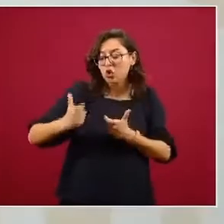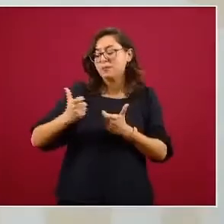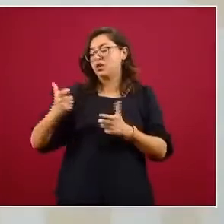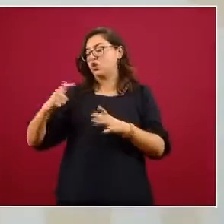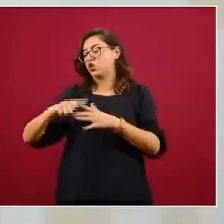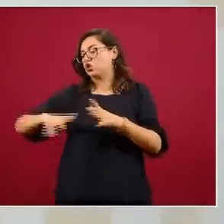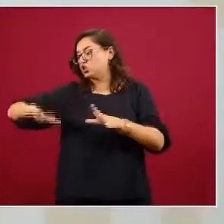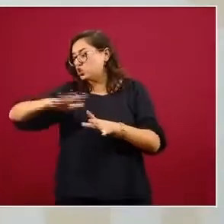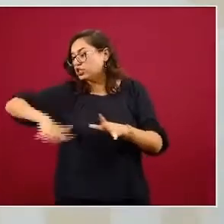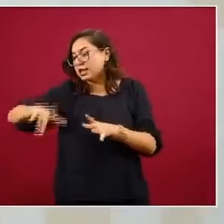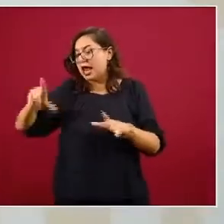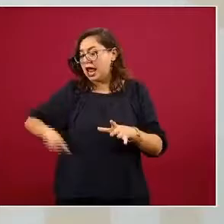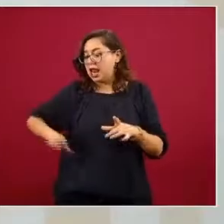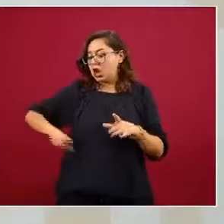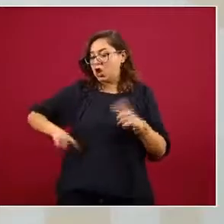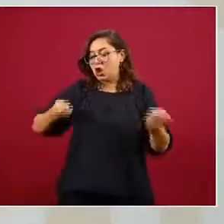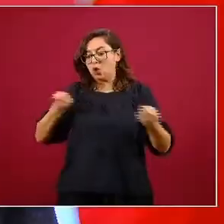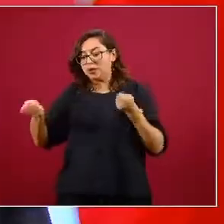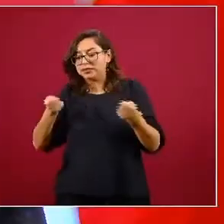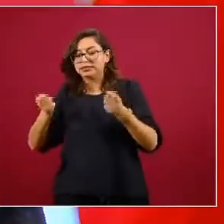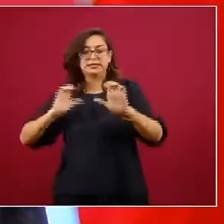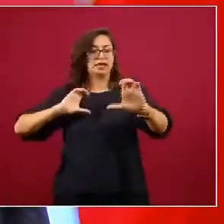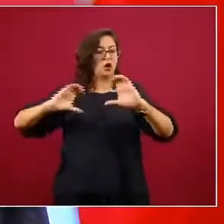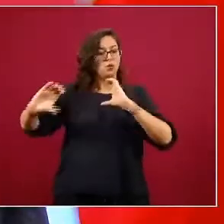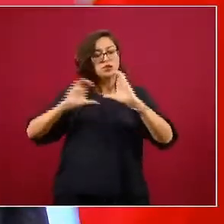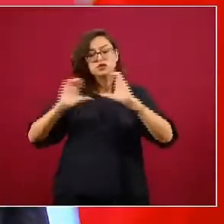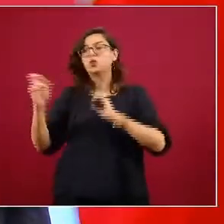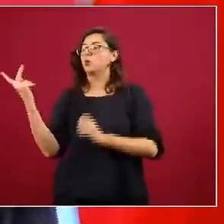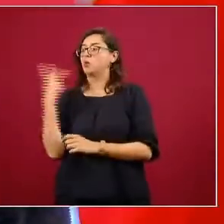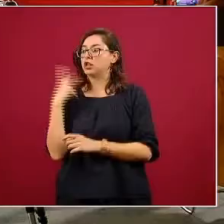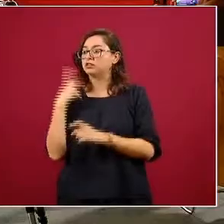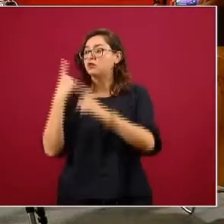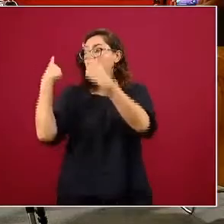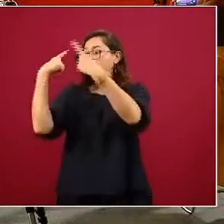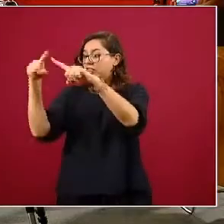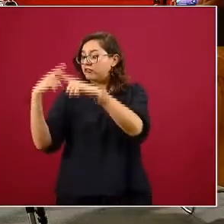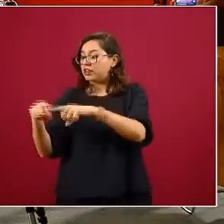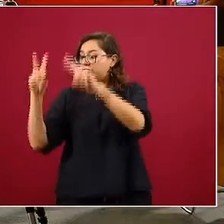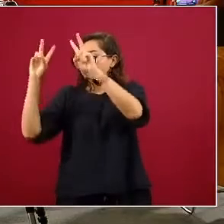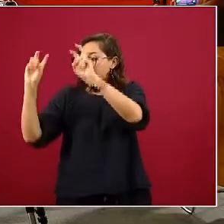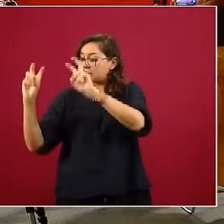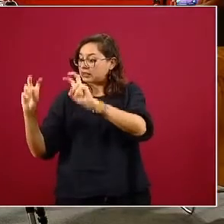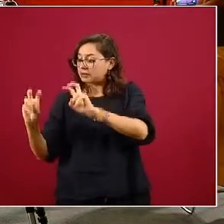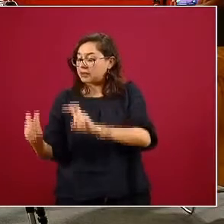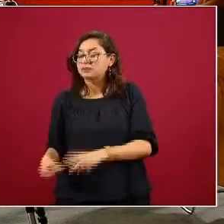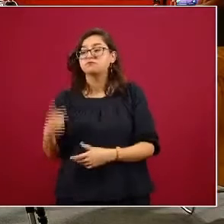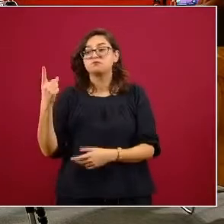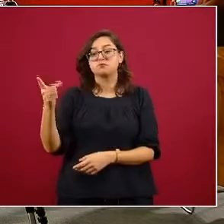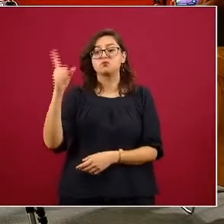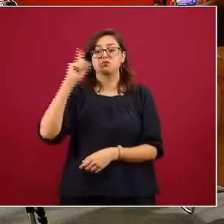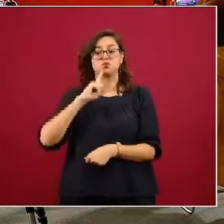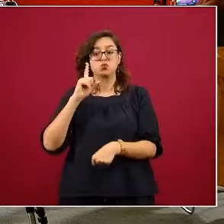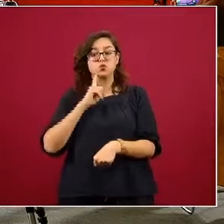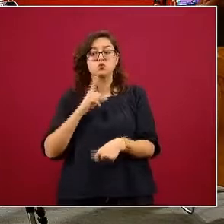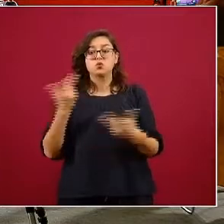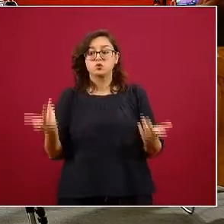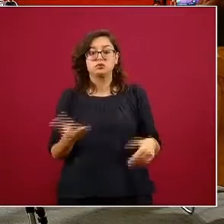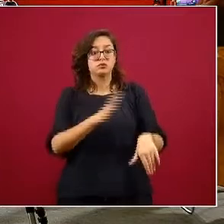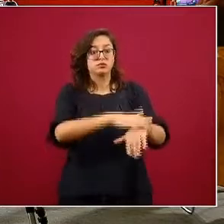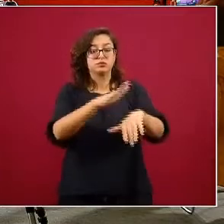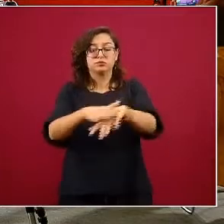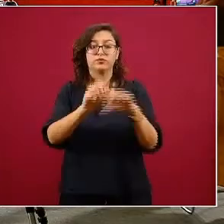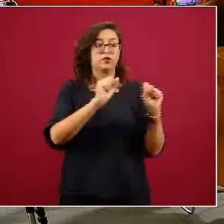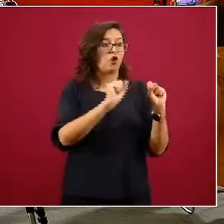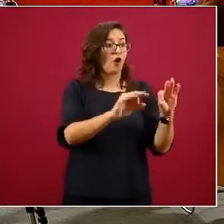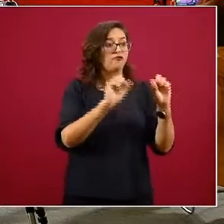la comunicación, lo político, etcétera, etcétera. Y la secretaria convocó a las oficinas